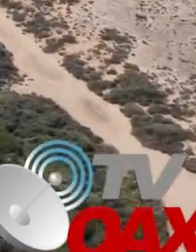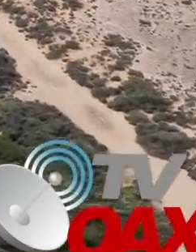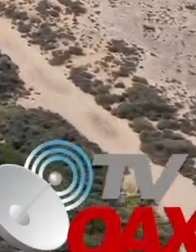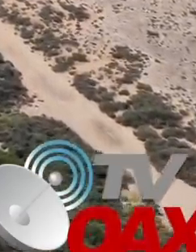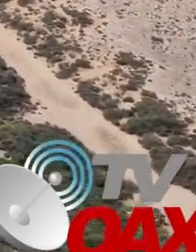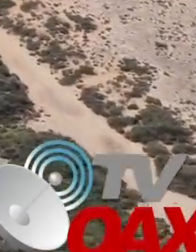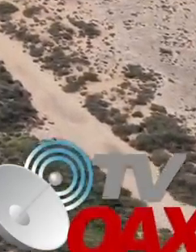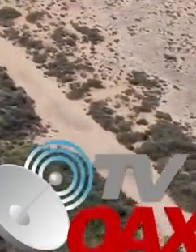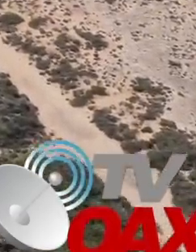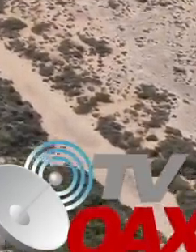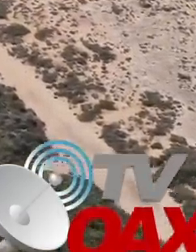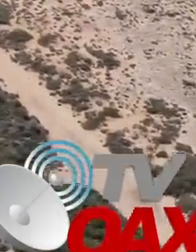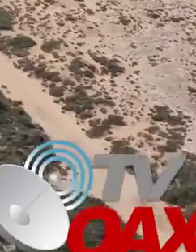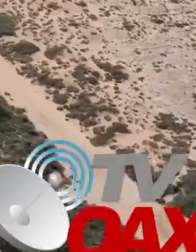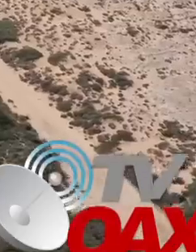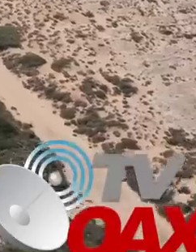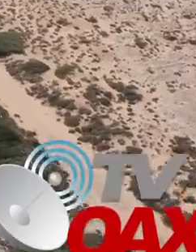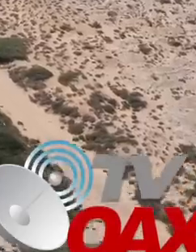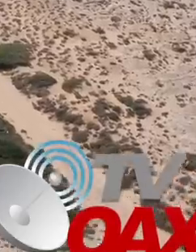y